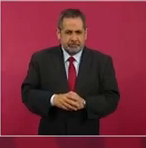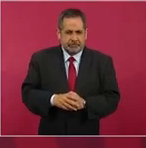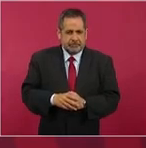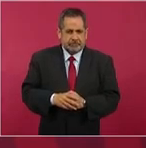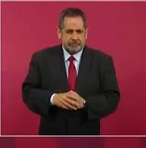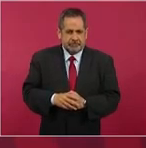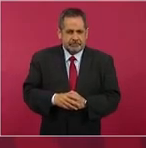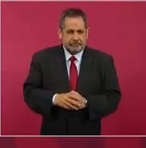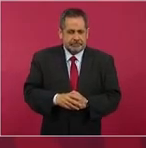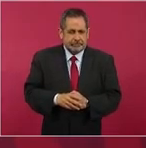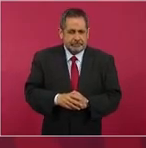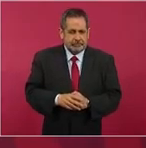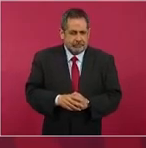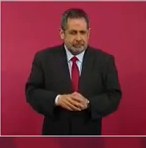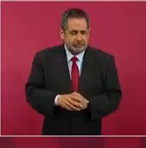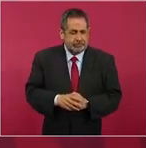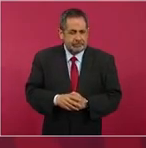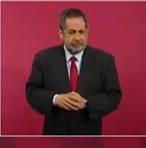tú